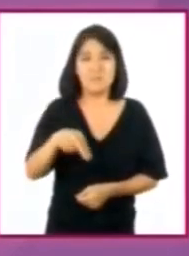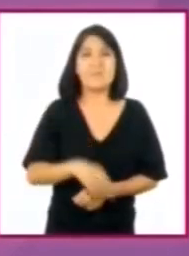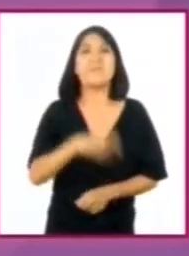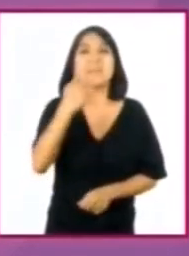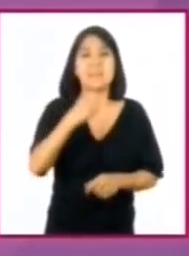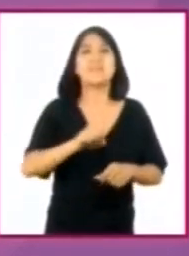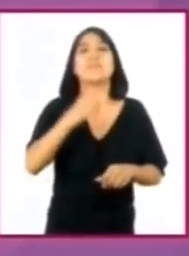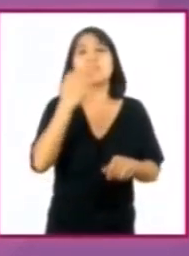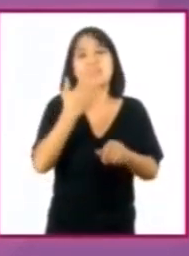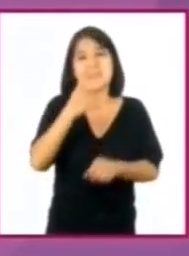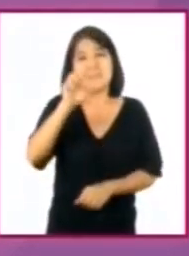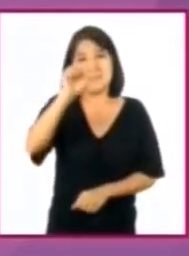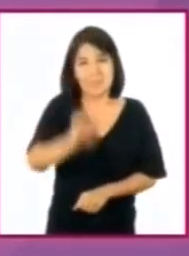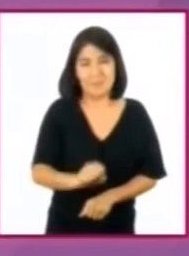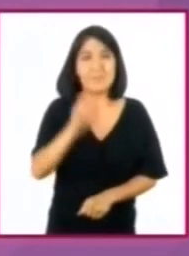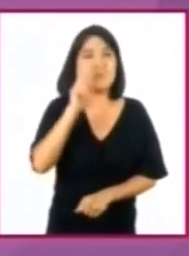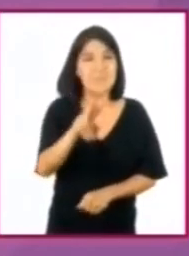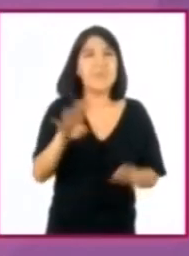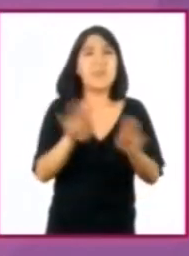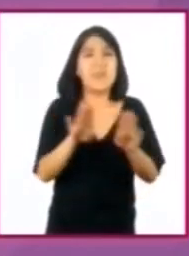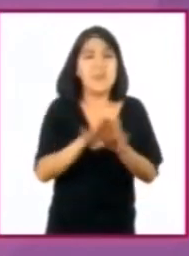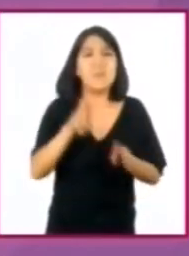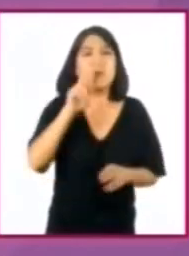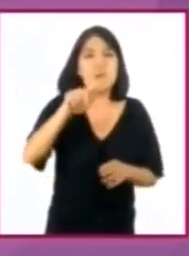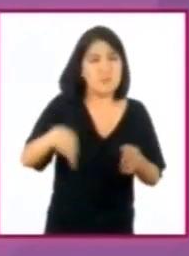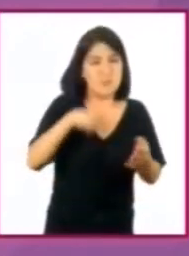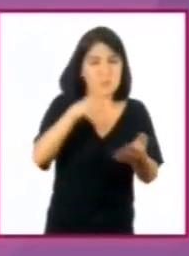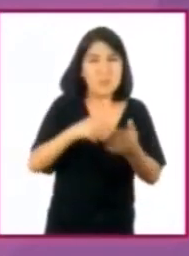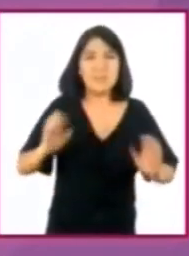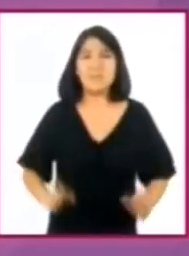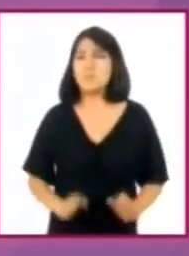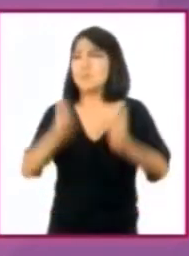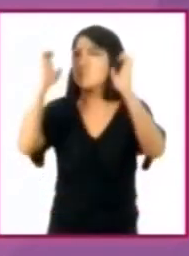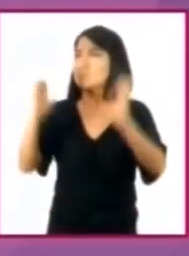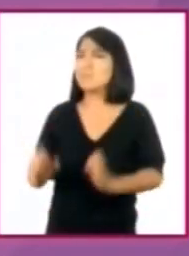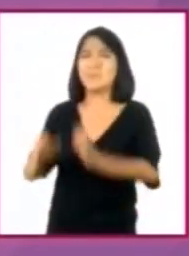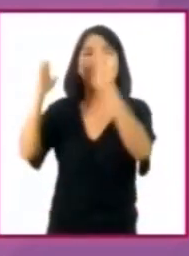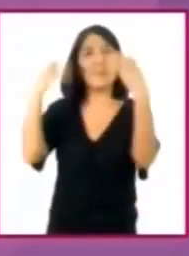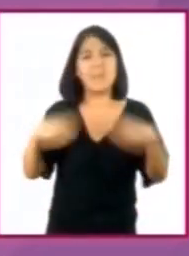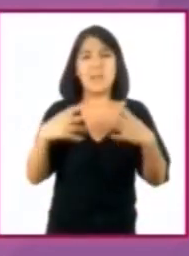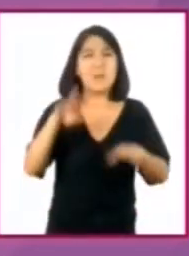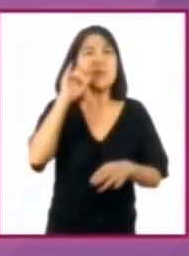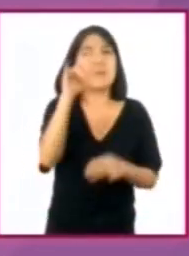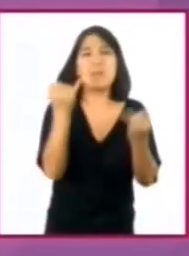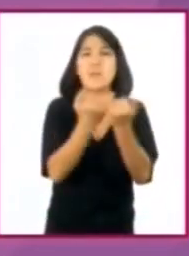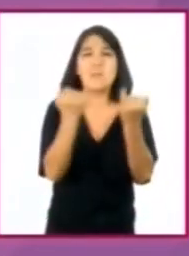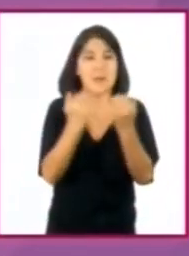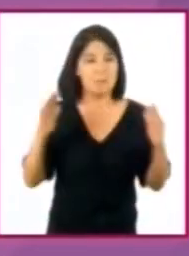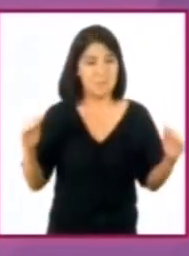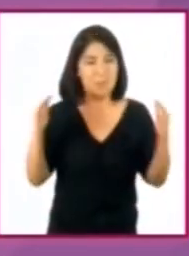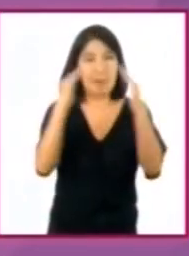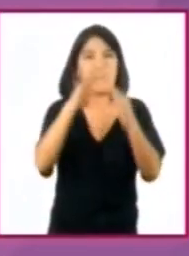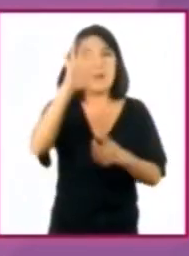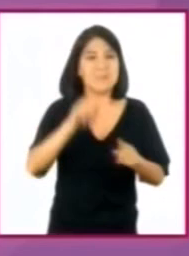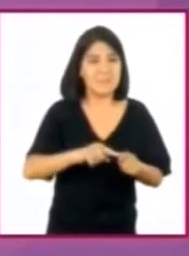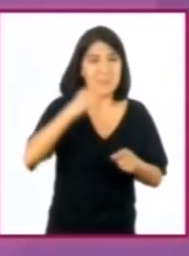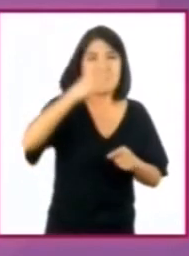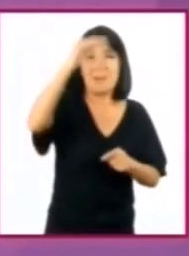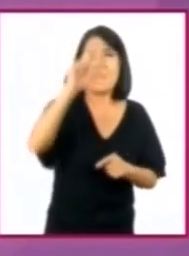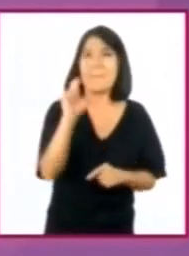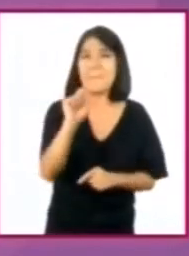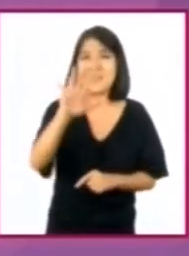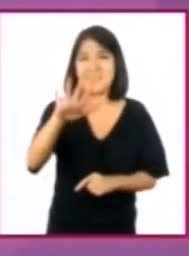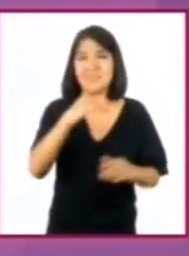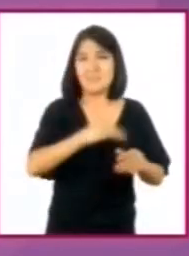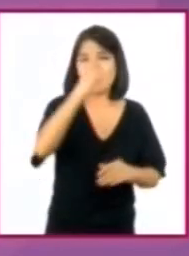Centroamérica. Construyeron ciudades enormes con edificaciones casi del tamaño de un edificio de 25 pisos.